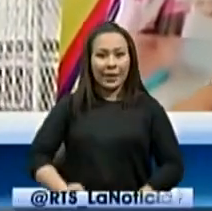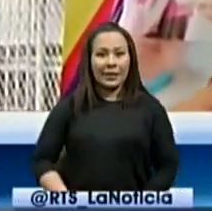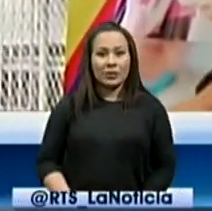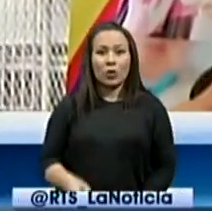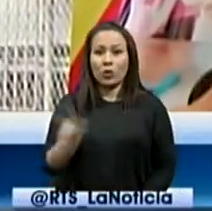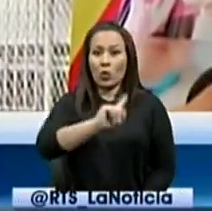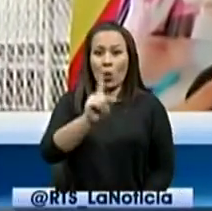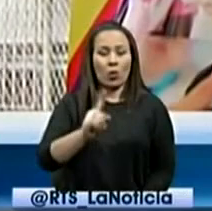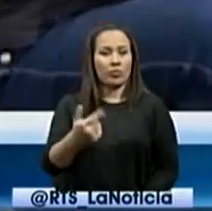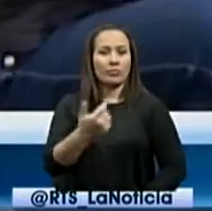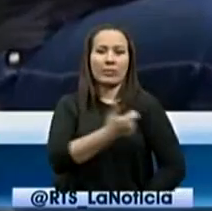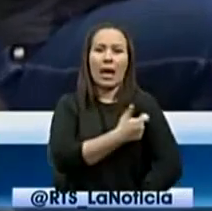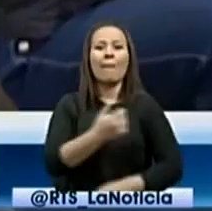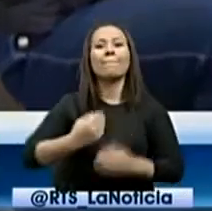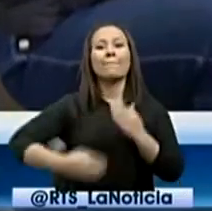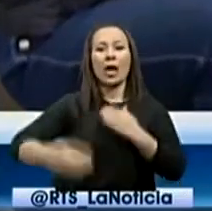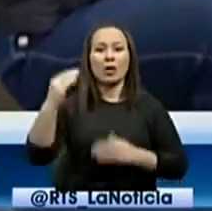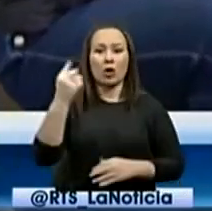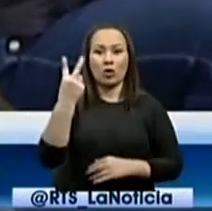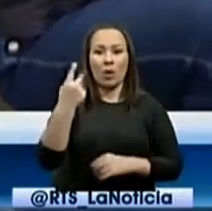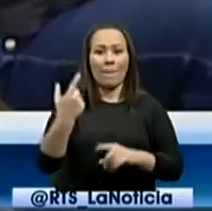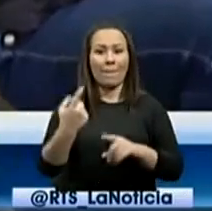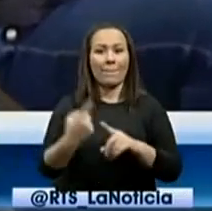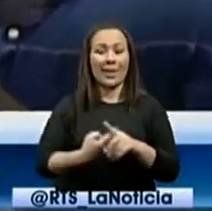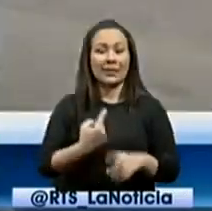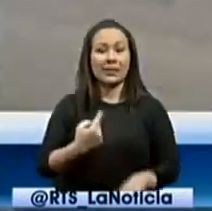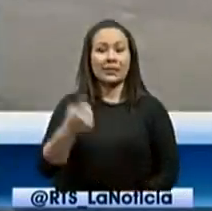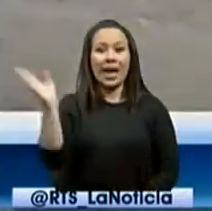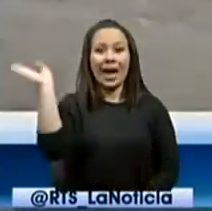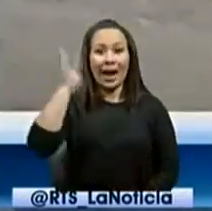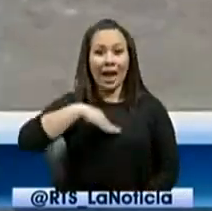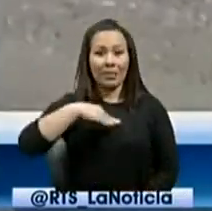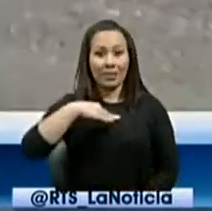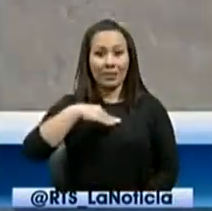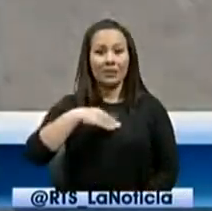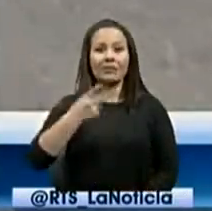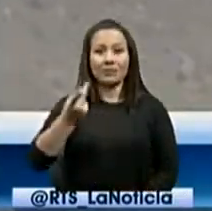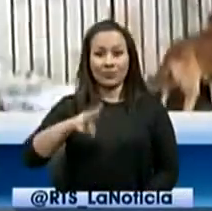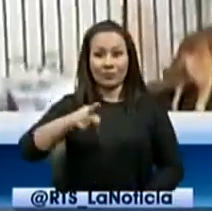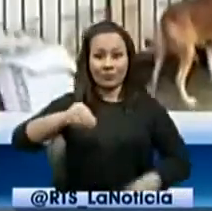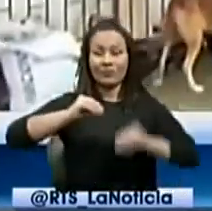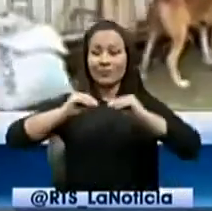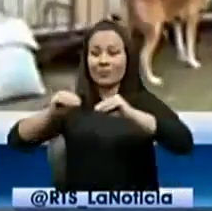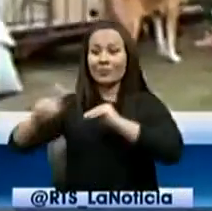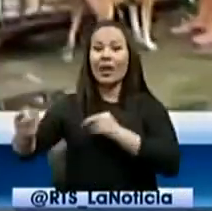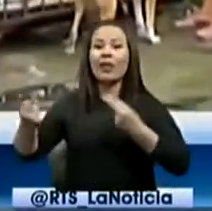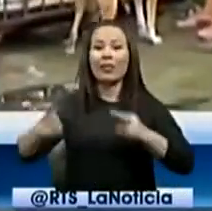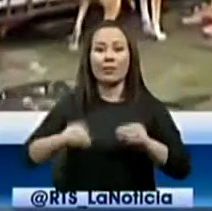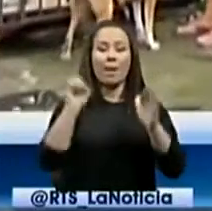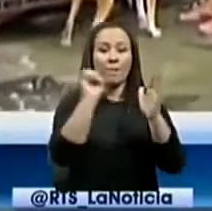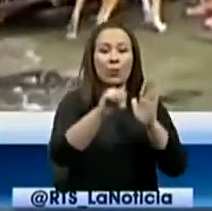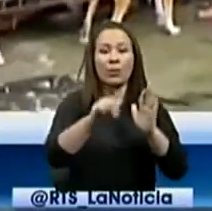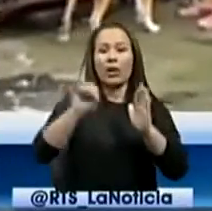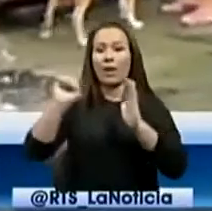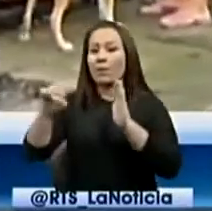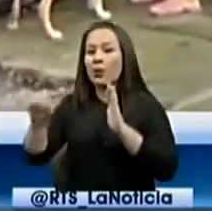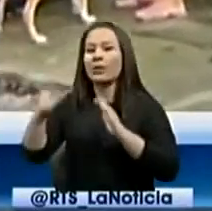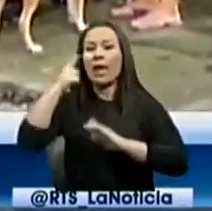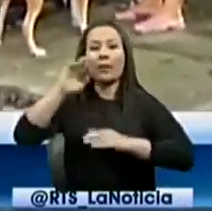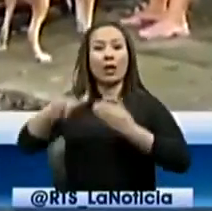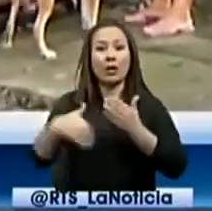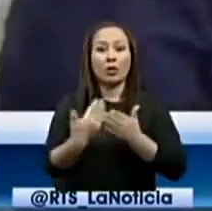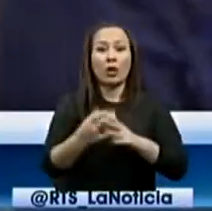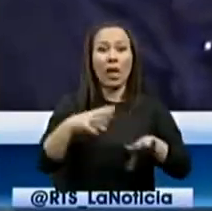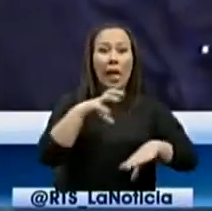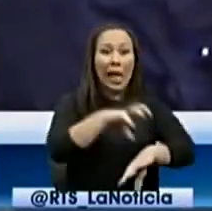ser mayor de 2 meses. Estas vacunas son gratuitas. Inclusive esta campaña también se efectúa de puerta a puerta hasta